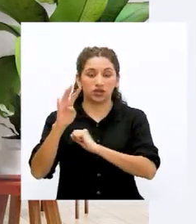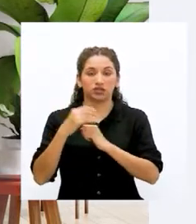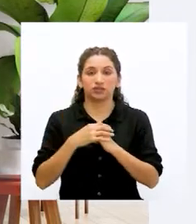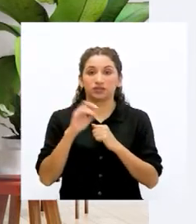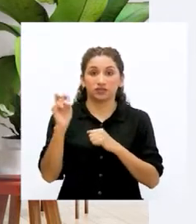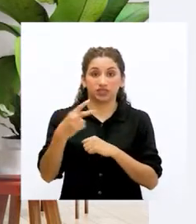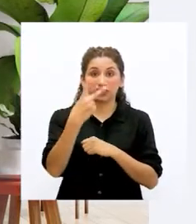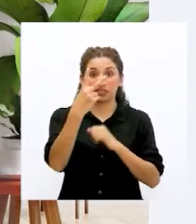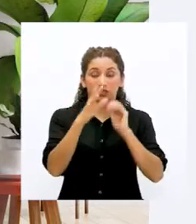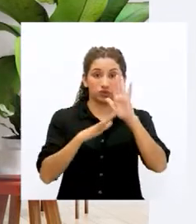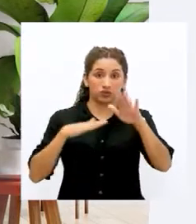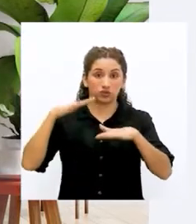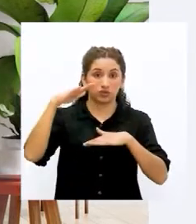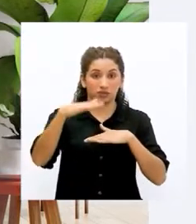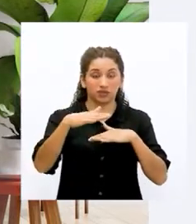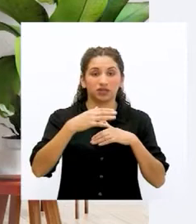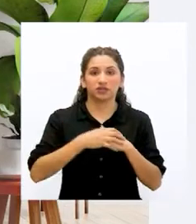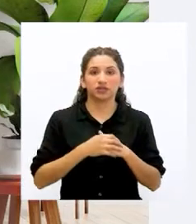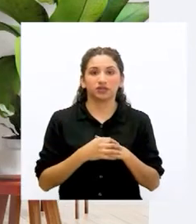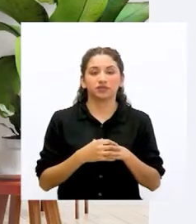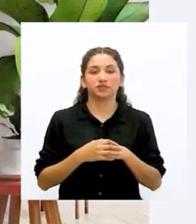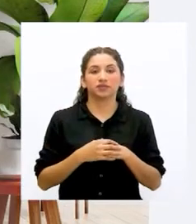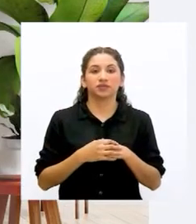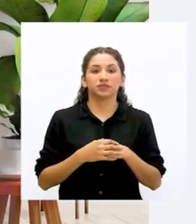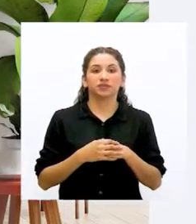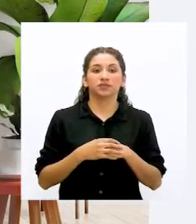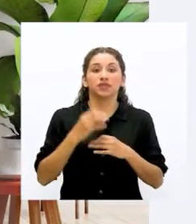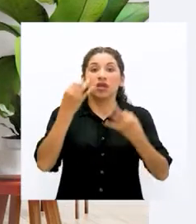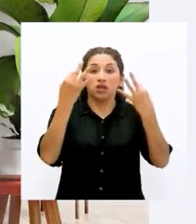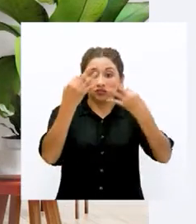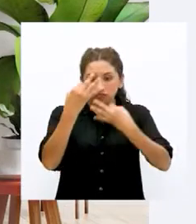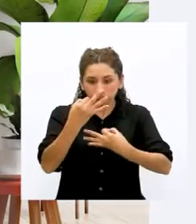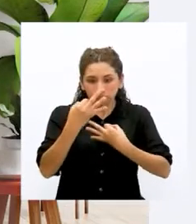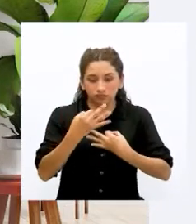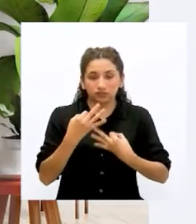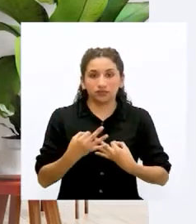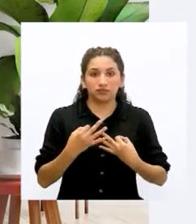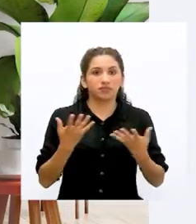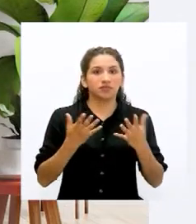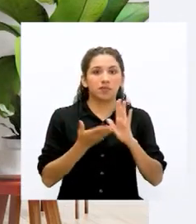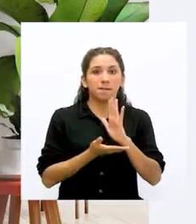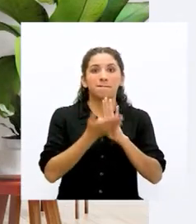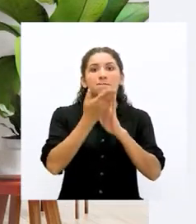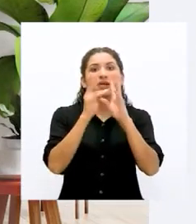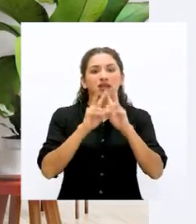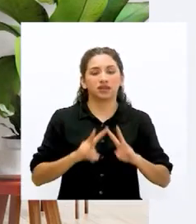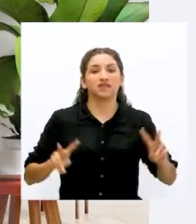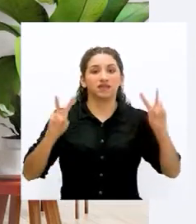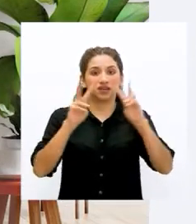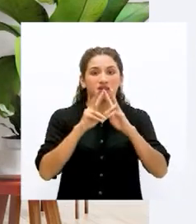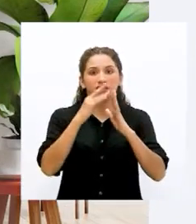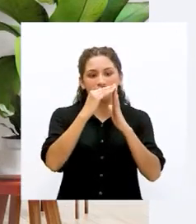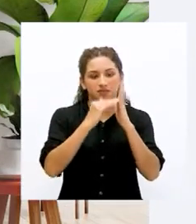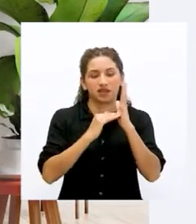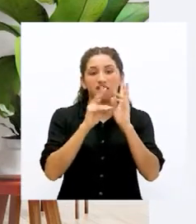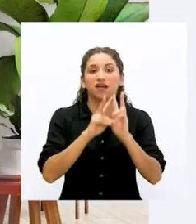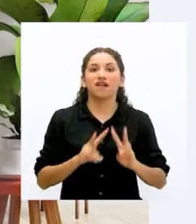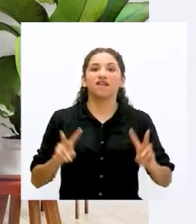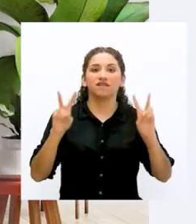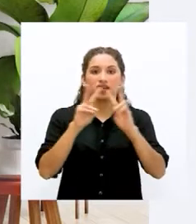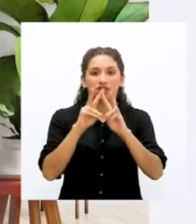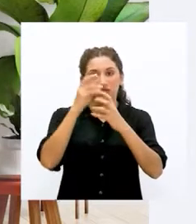paso, calculamos el rango, que es la diferencia entre el mayor valor y el menor valor de los